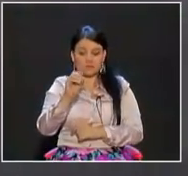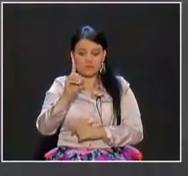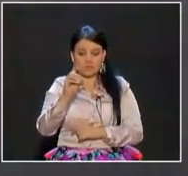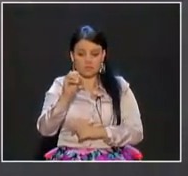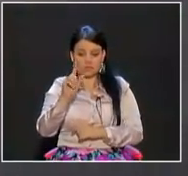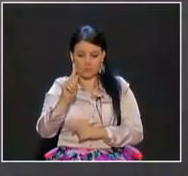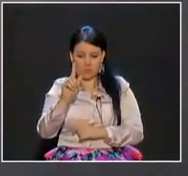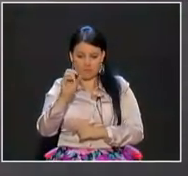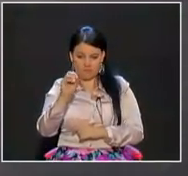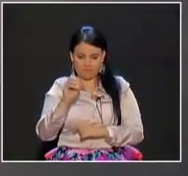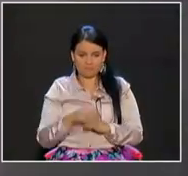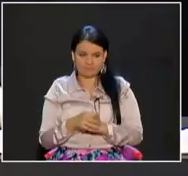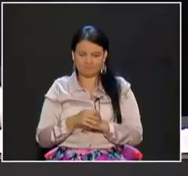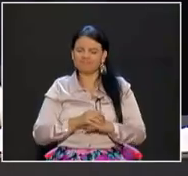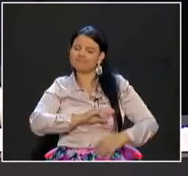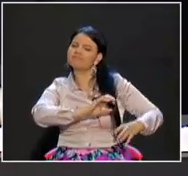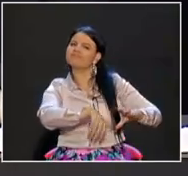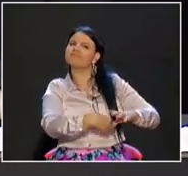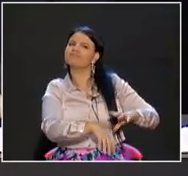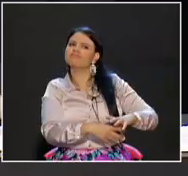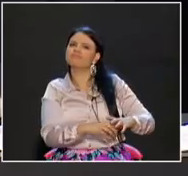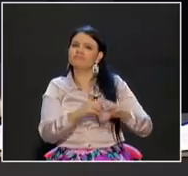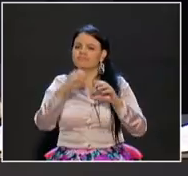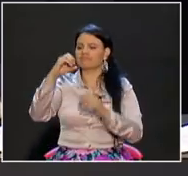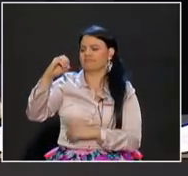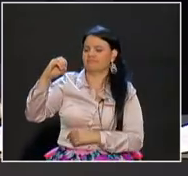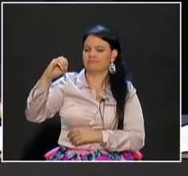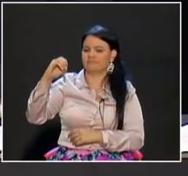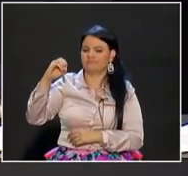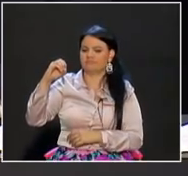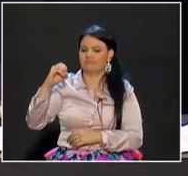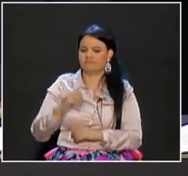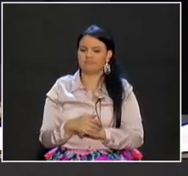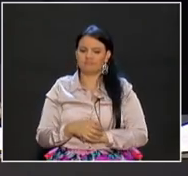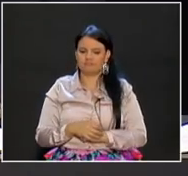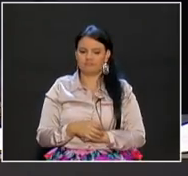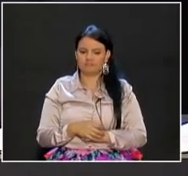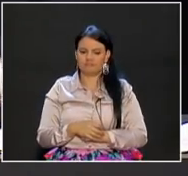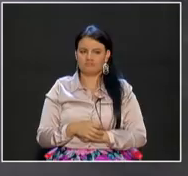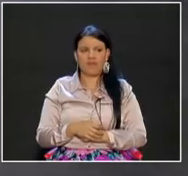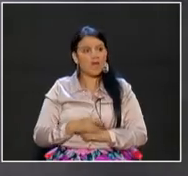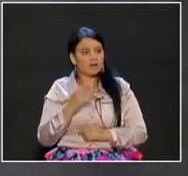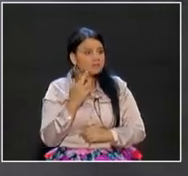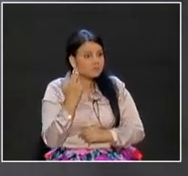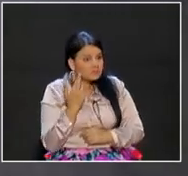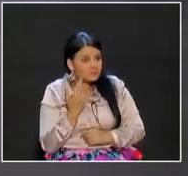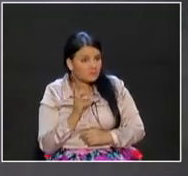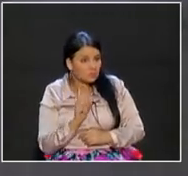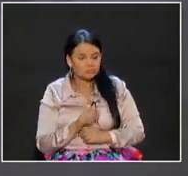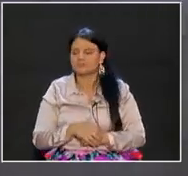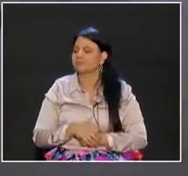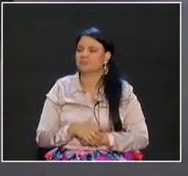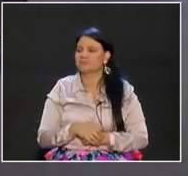y poder saber qué pregunta le vamos a formular no hay réplica cuando mencionan no no hay réplica